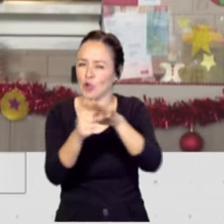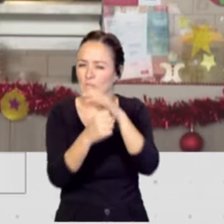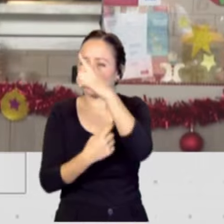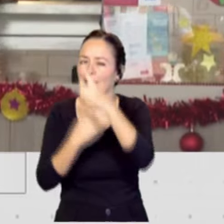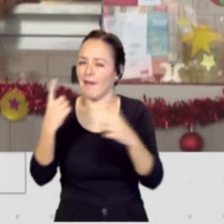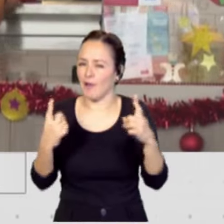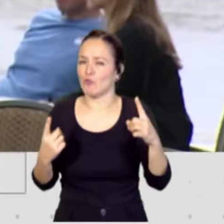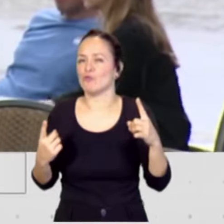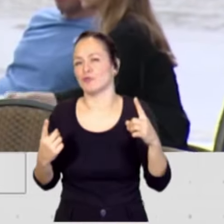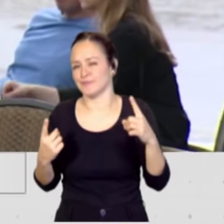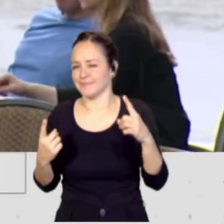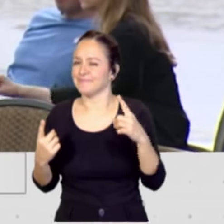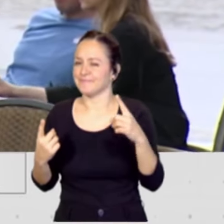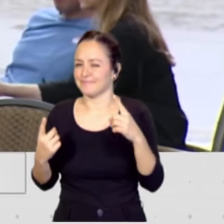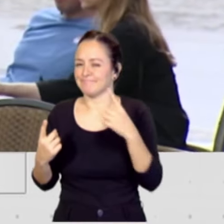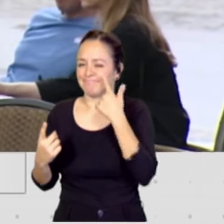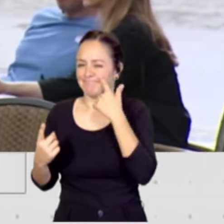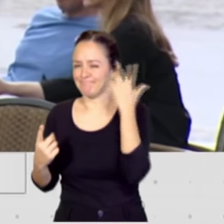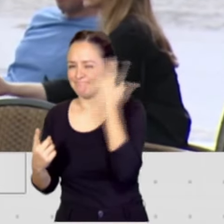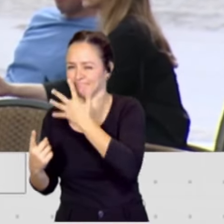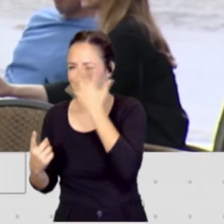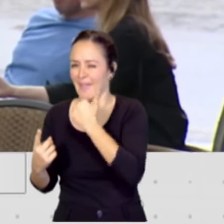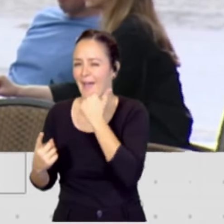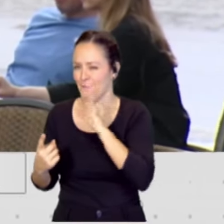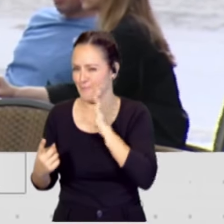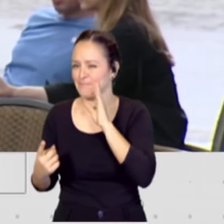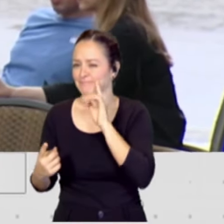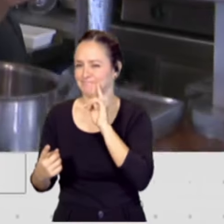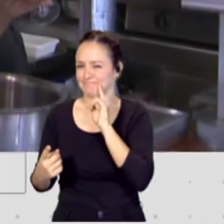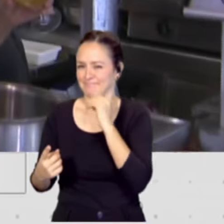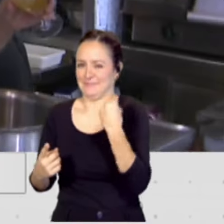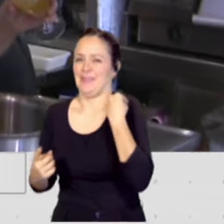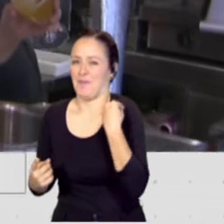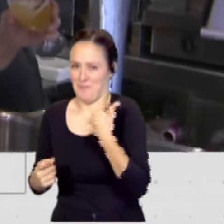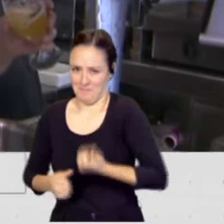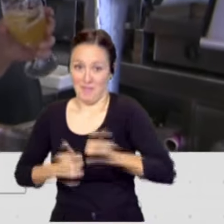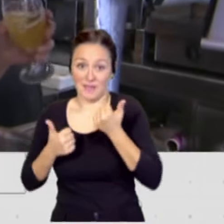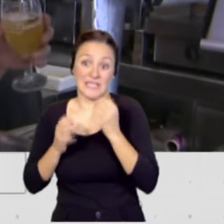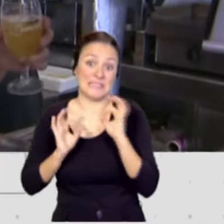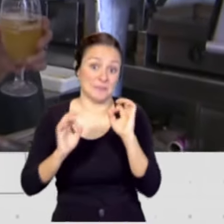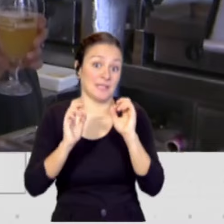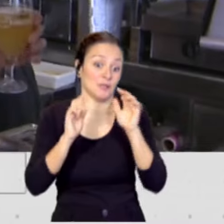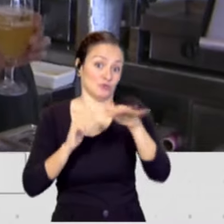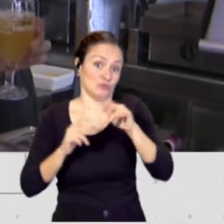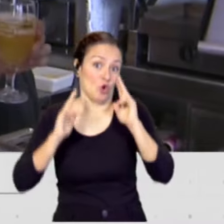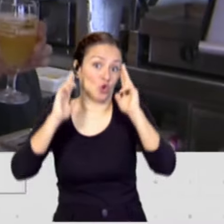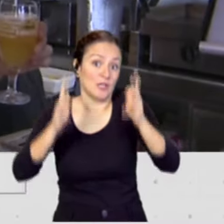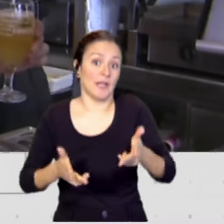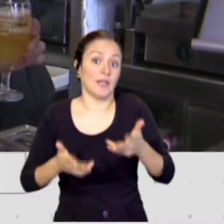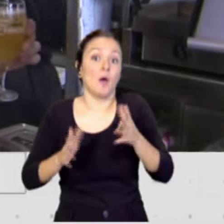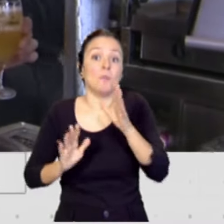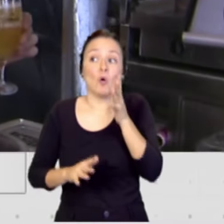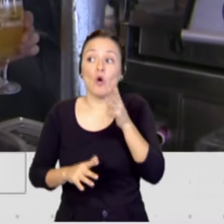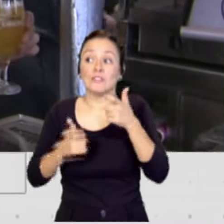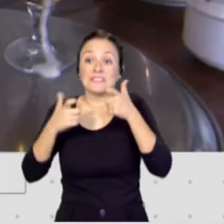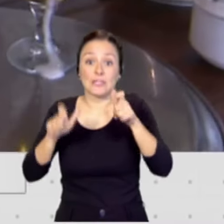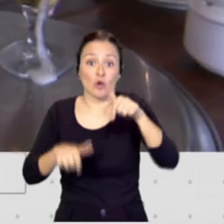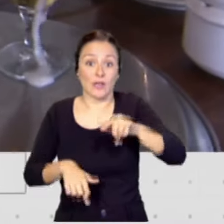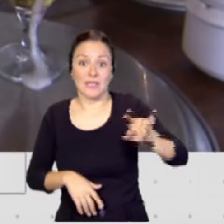existen mayor actividad o mayor indicio de actividad irregular especialmente en hostelería pero por ser un sector en Canarias pues